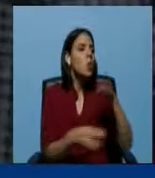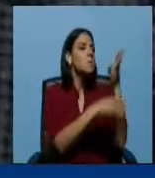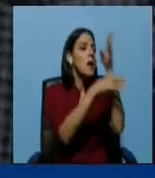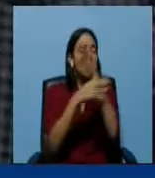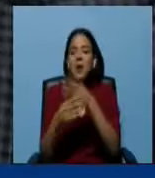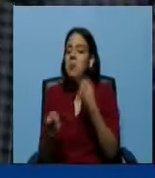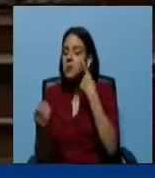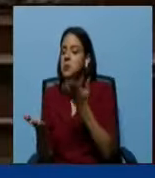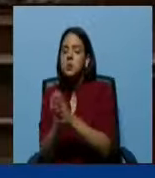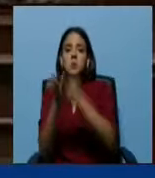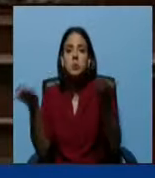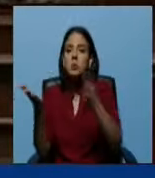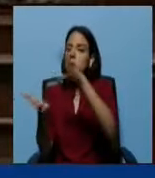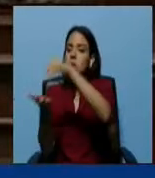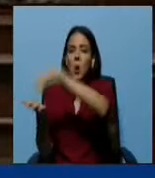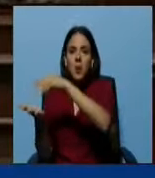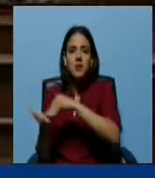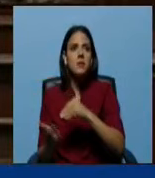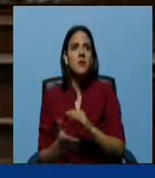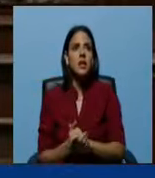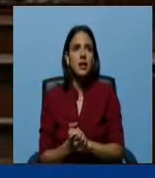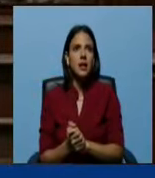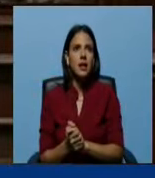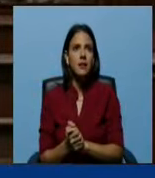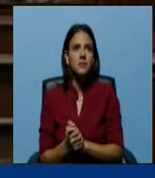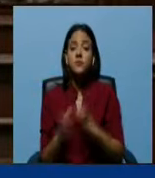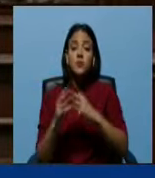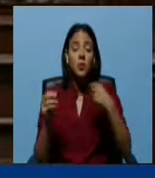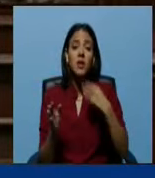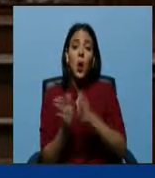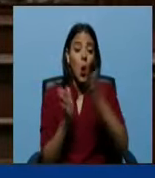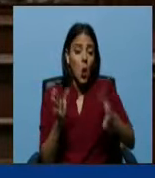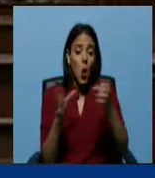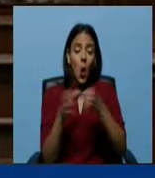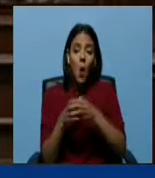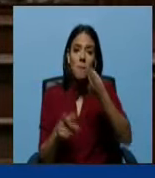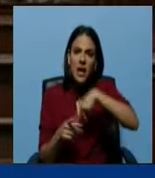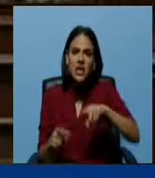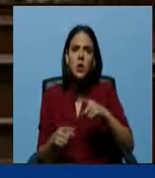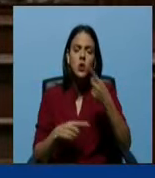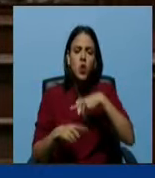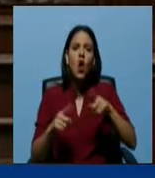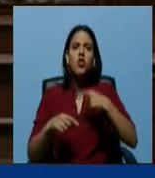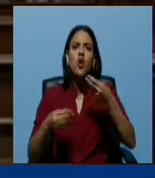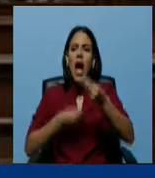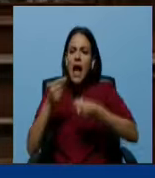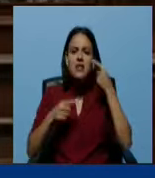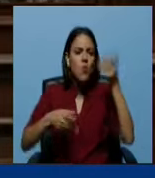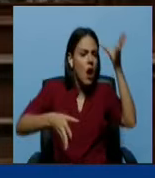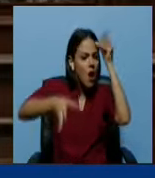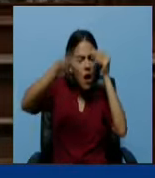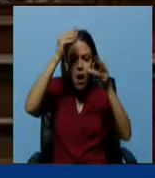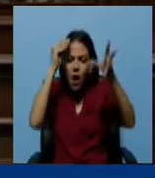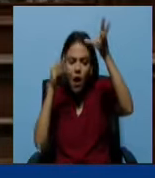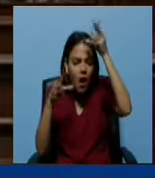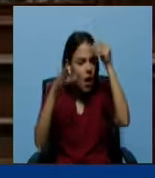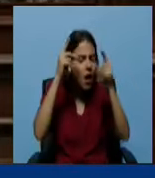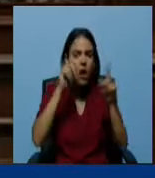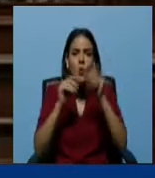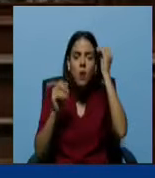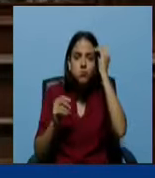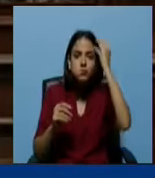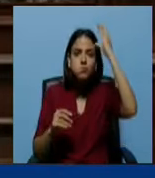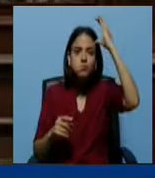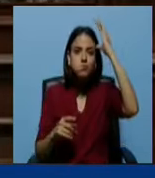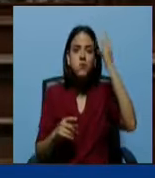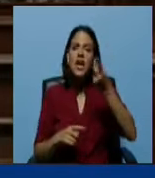De los patriotas, los muchachos. Y nos alimentábamos de cada frase. Y ahí